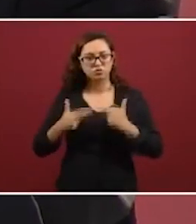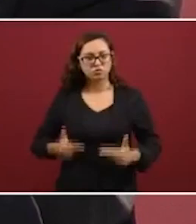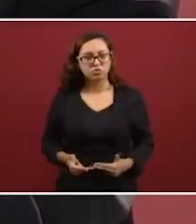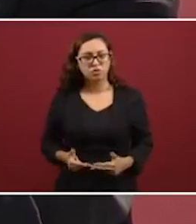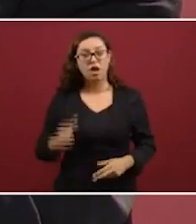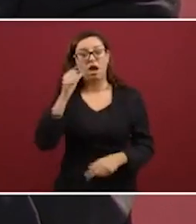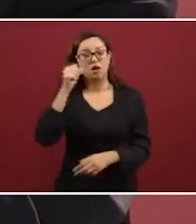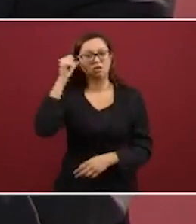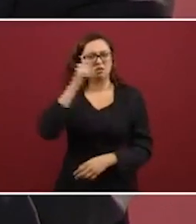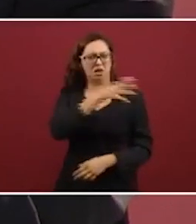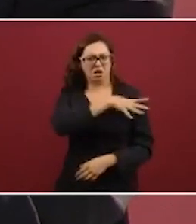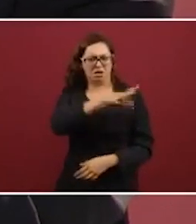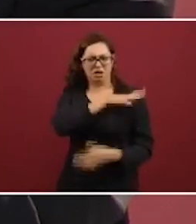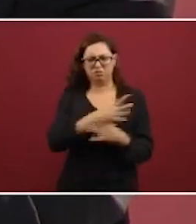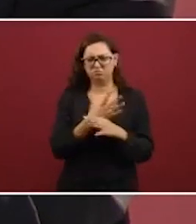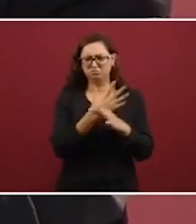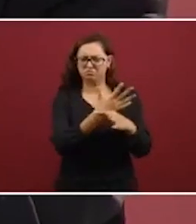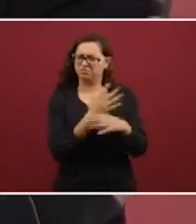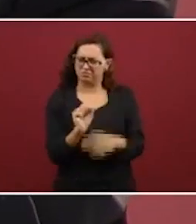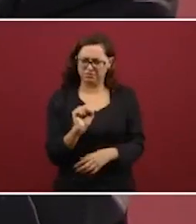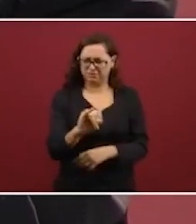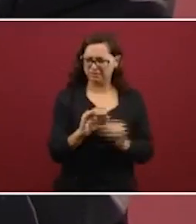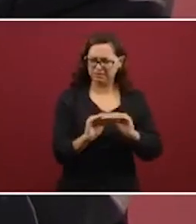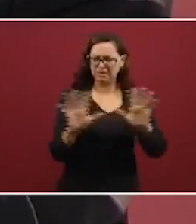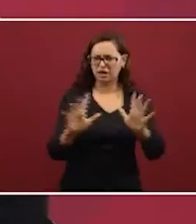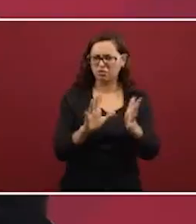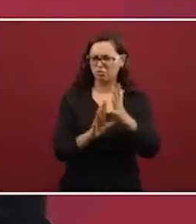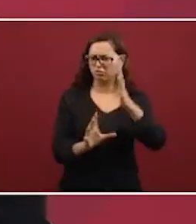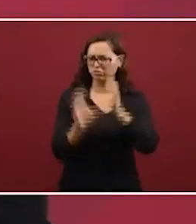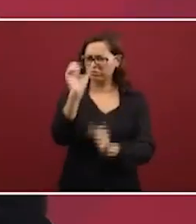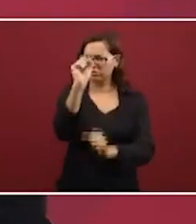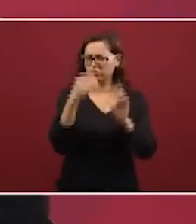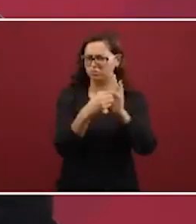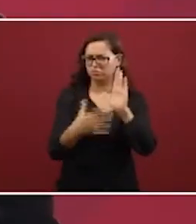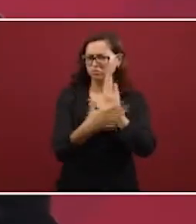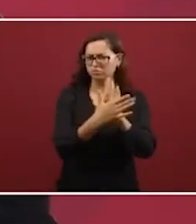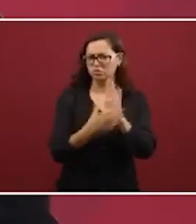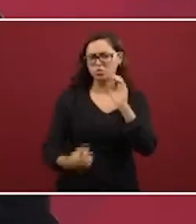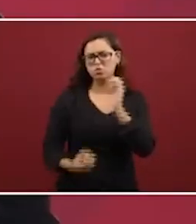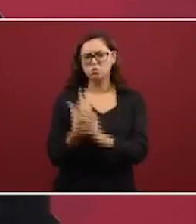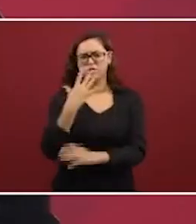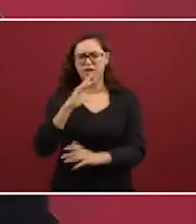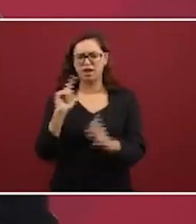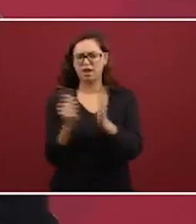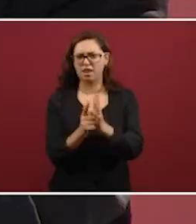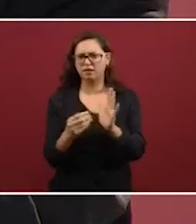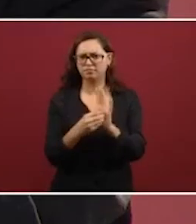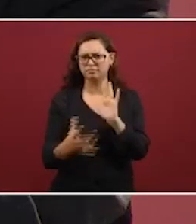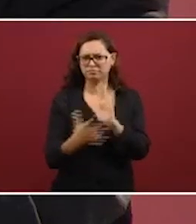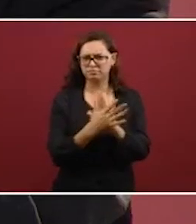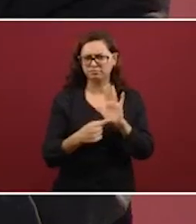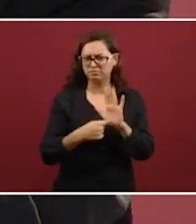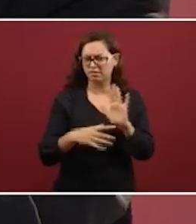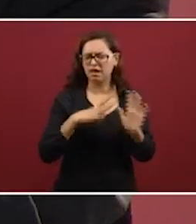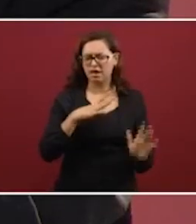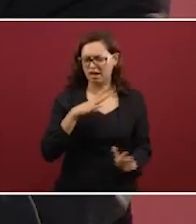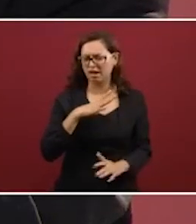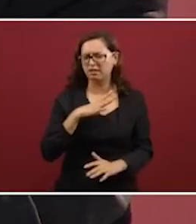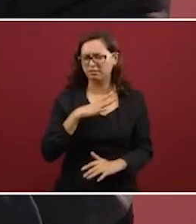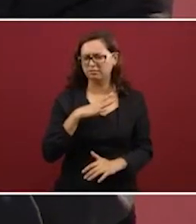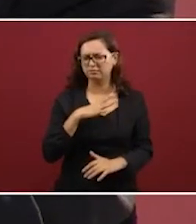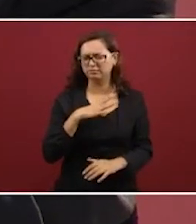es cierto está en la constitución está en la nueva reforma que se hizo a la constitución